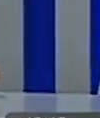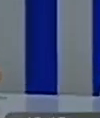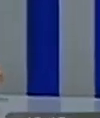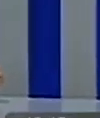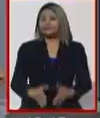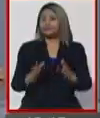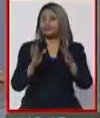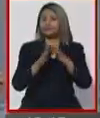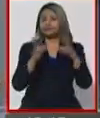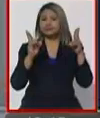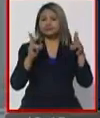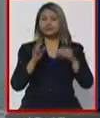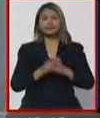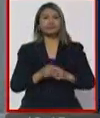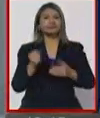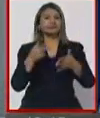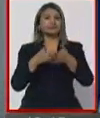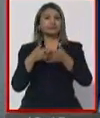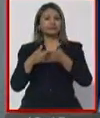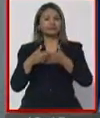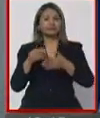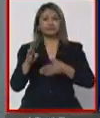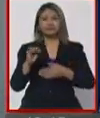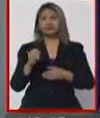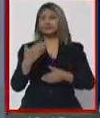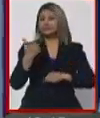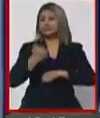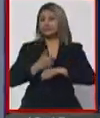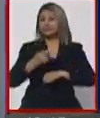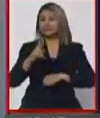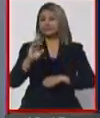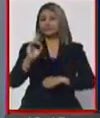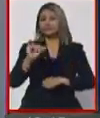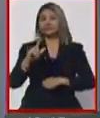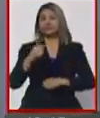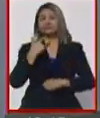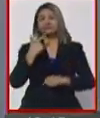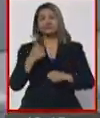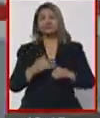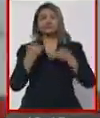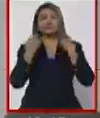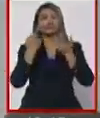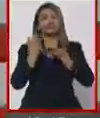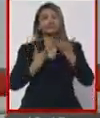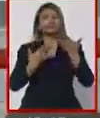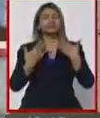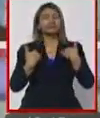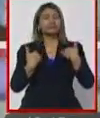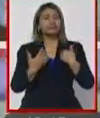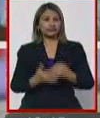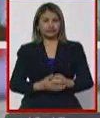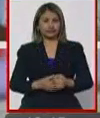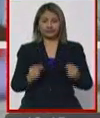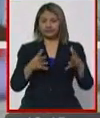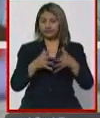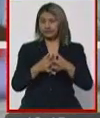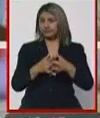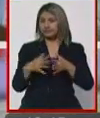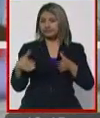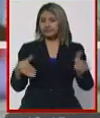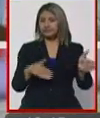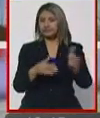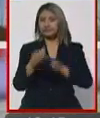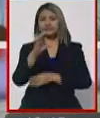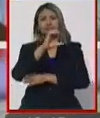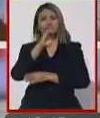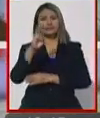Y en directo rápidamente hasta la terminal bimodal, allí se encuentra Rolly Méndez. ¿Qué información tiene respecto al bloqueo en la